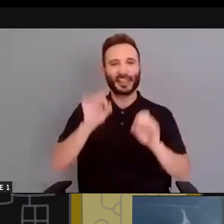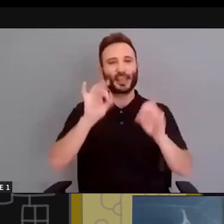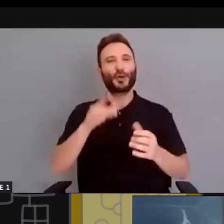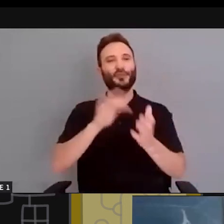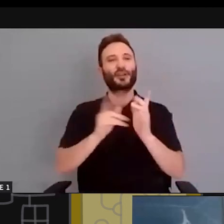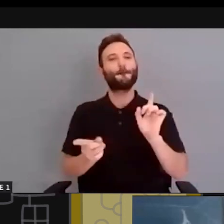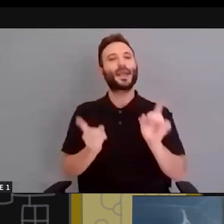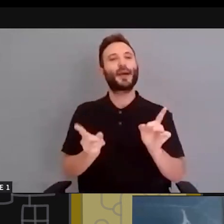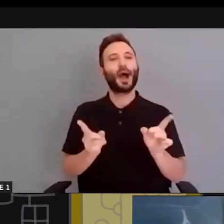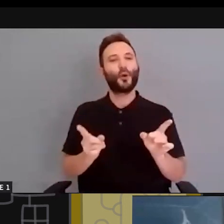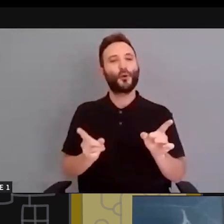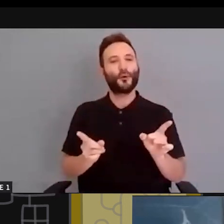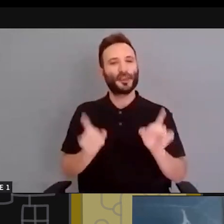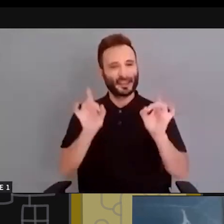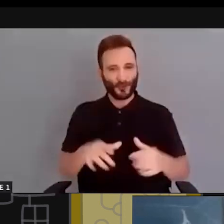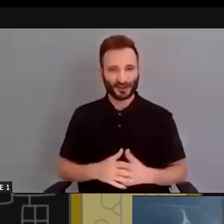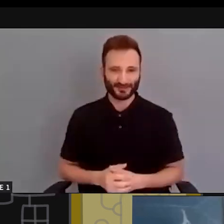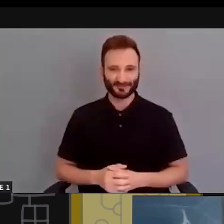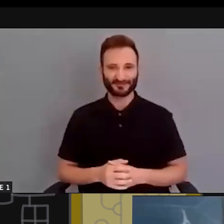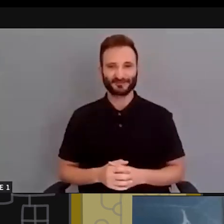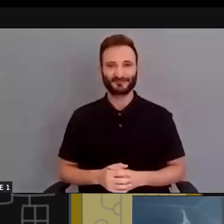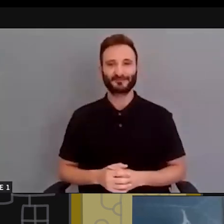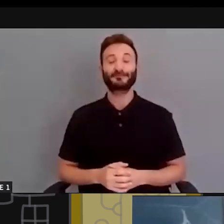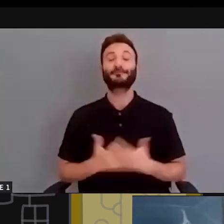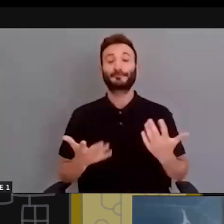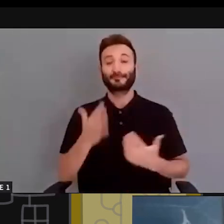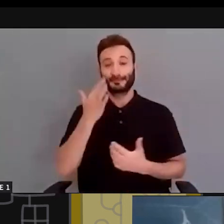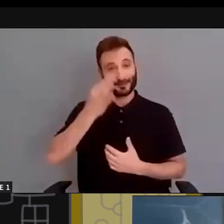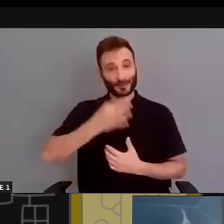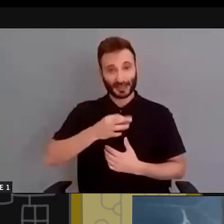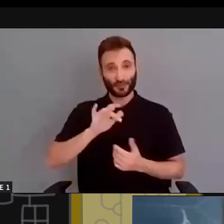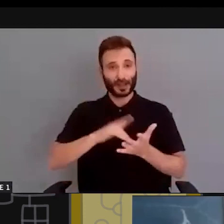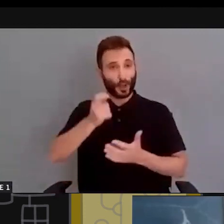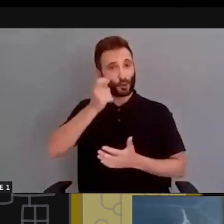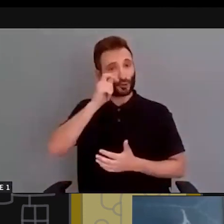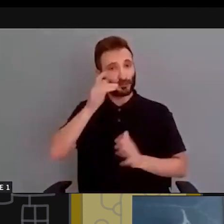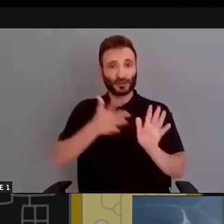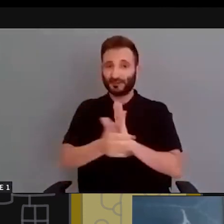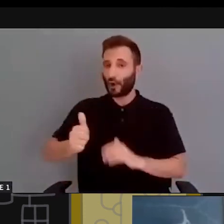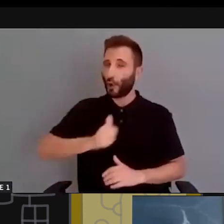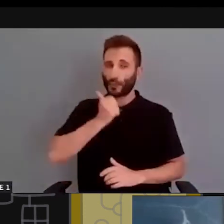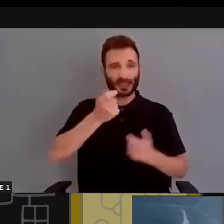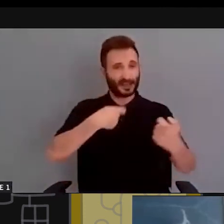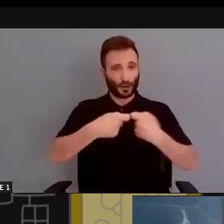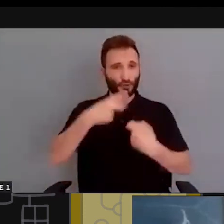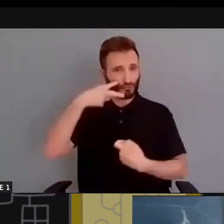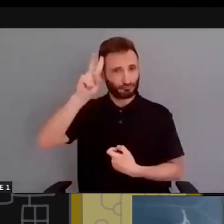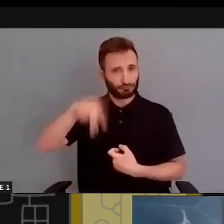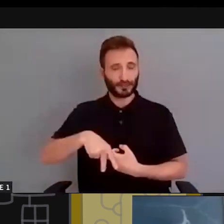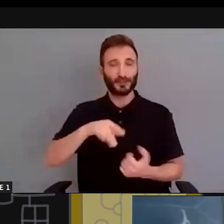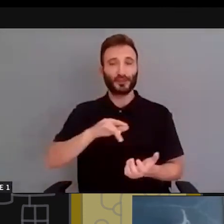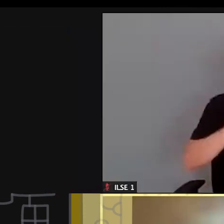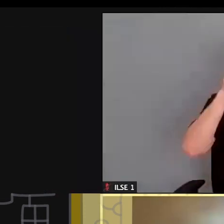Lo que sea. Sí. Bueno, la verdad es que el turismo es una oportunidad de negocio. Esto es lo que tienen que entender